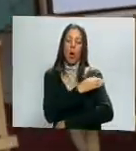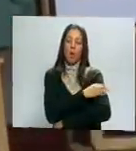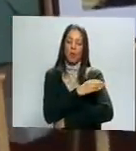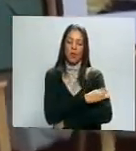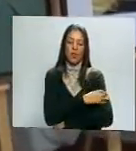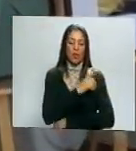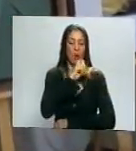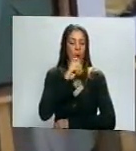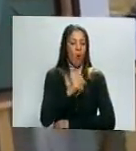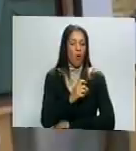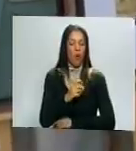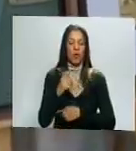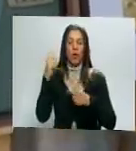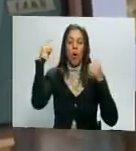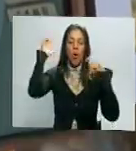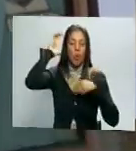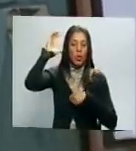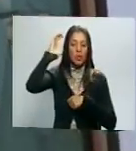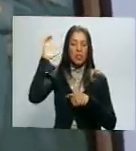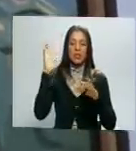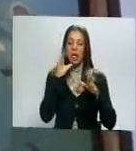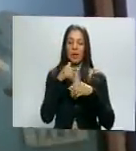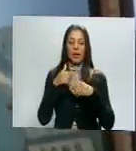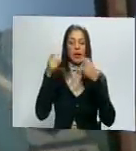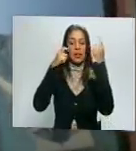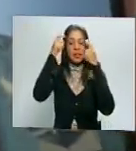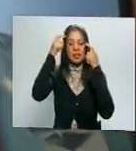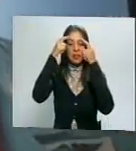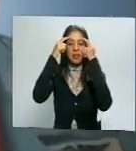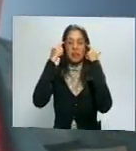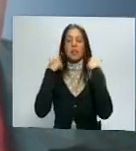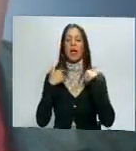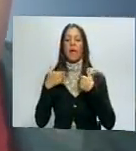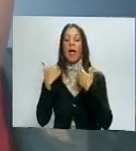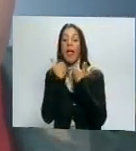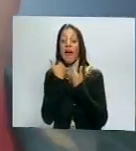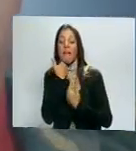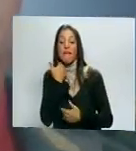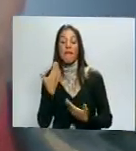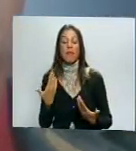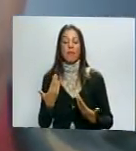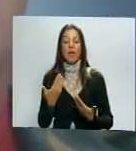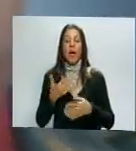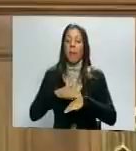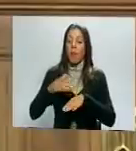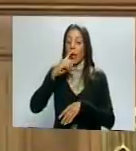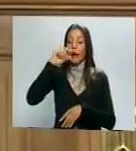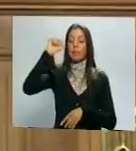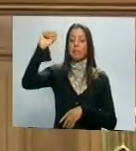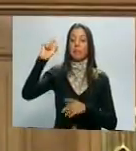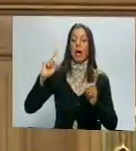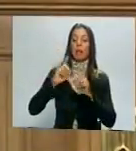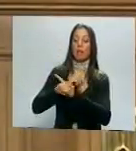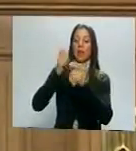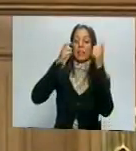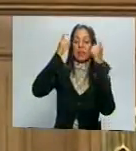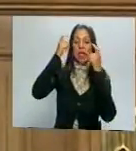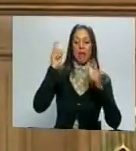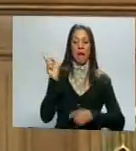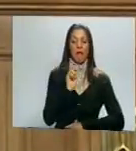ni de conciencia. No, que venga Chávez, Chávez está en cama, que venga Chávez, porque Nicolás Maduro no puede hablar en nombre de